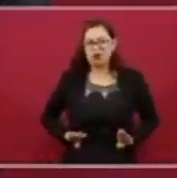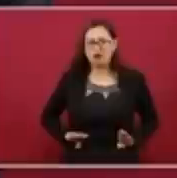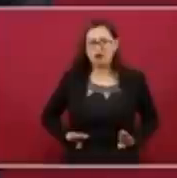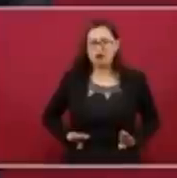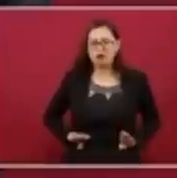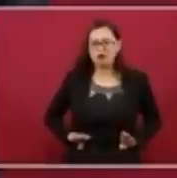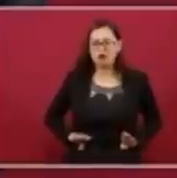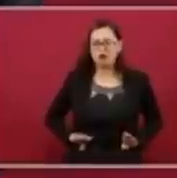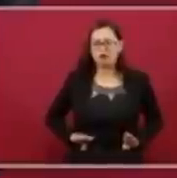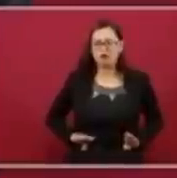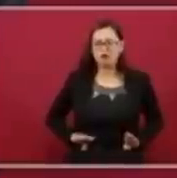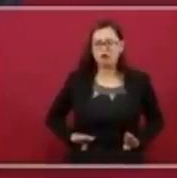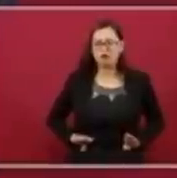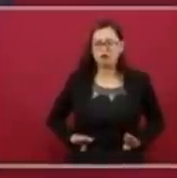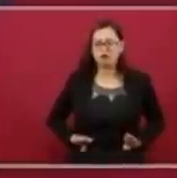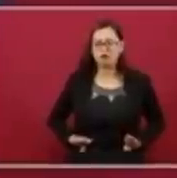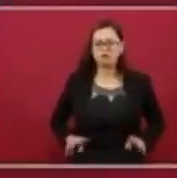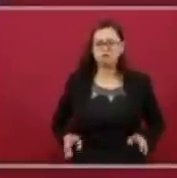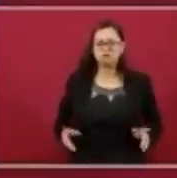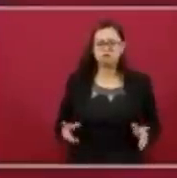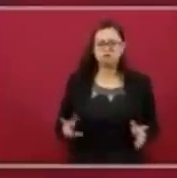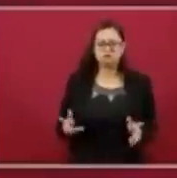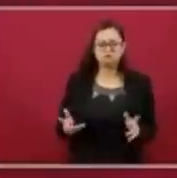de cambio